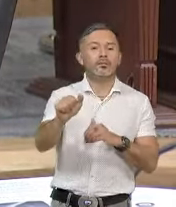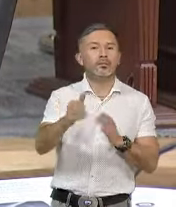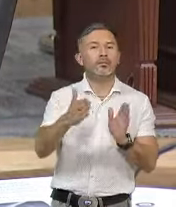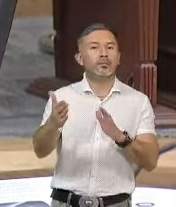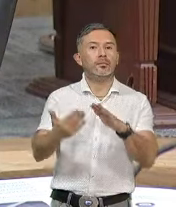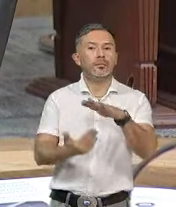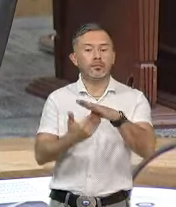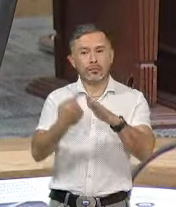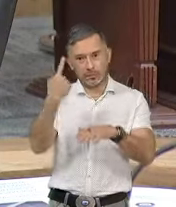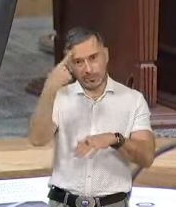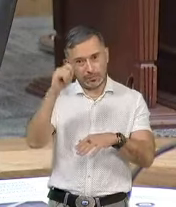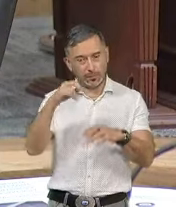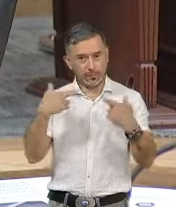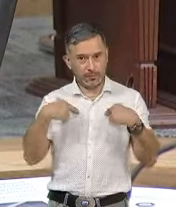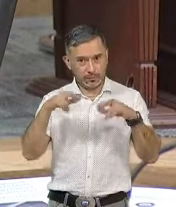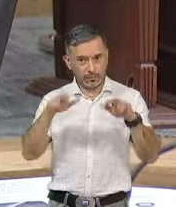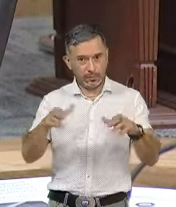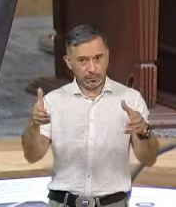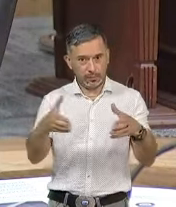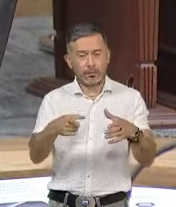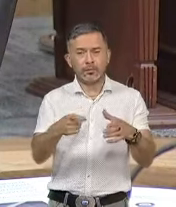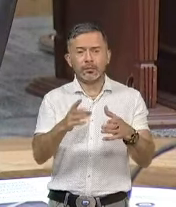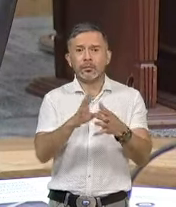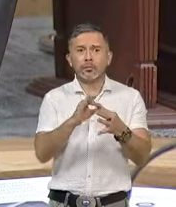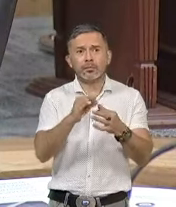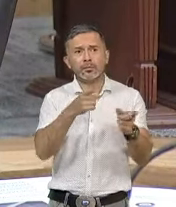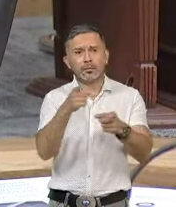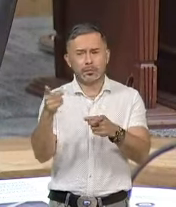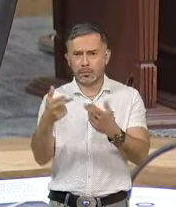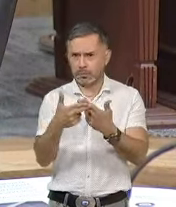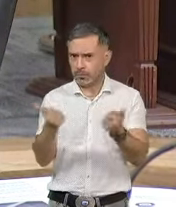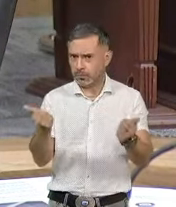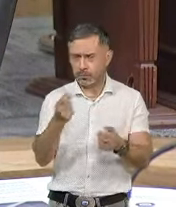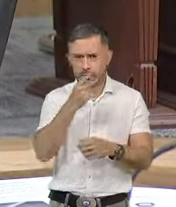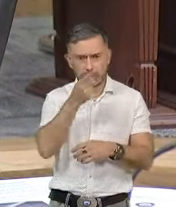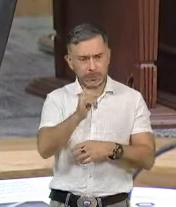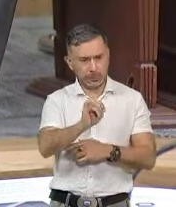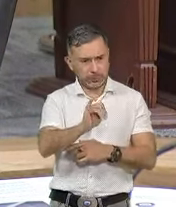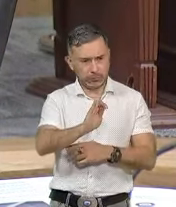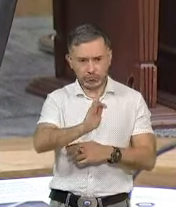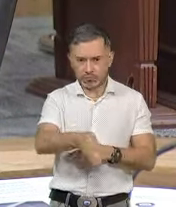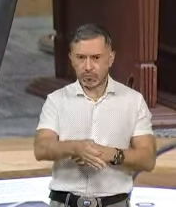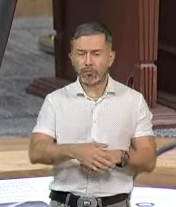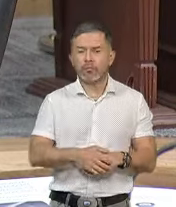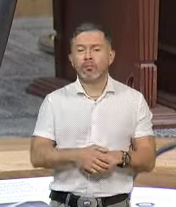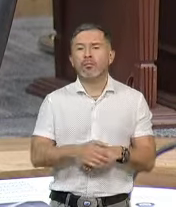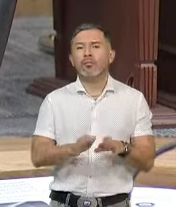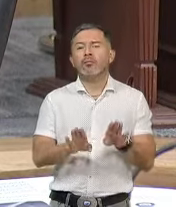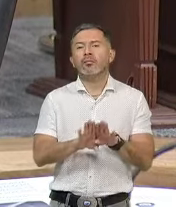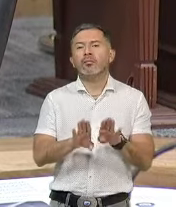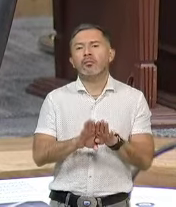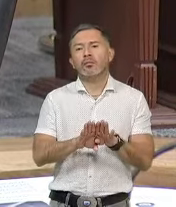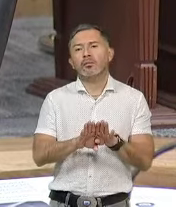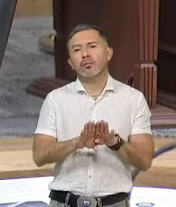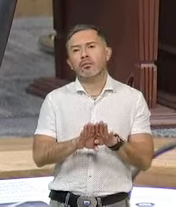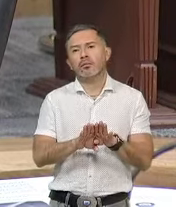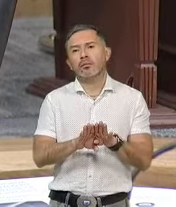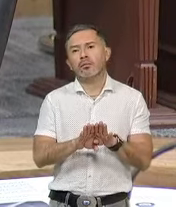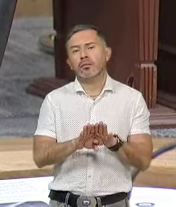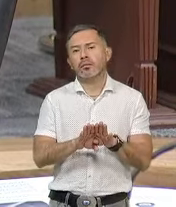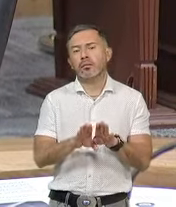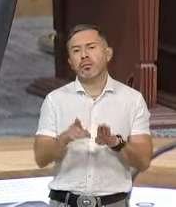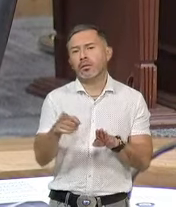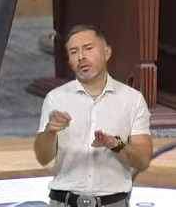mesa de representantes y no hubo ningún señalamiento se dijo que lo aceptaban con alguna